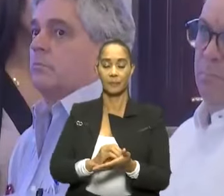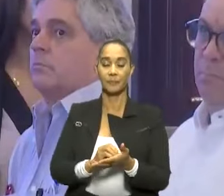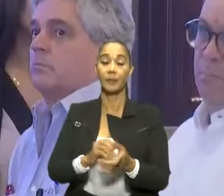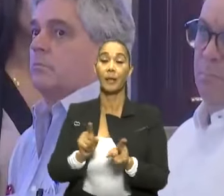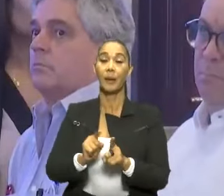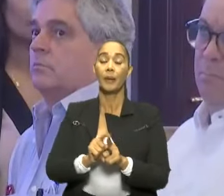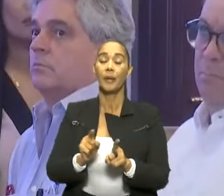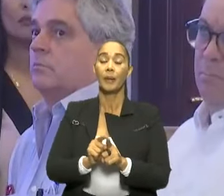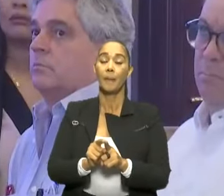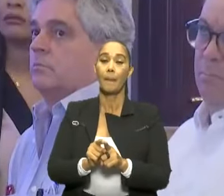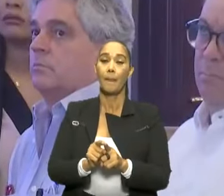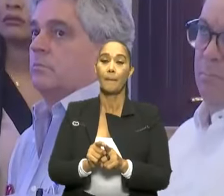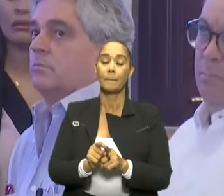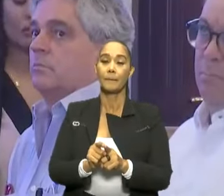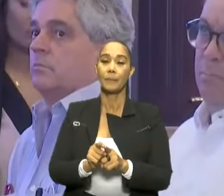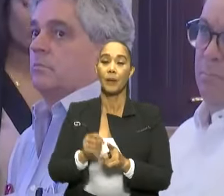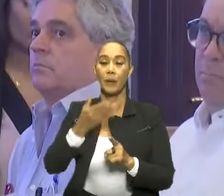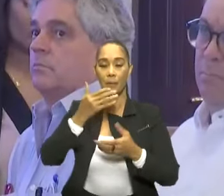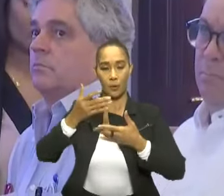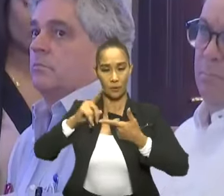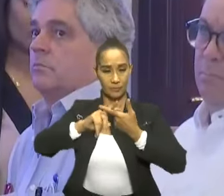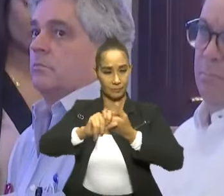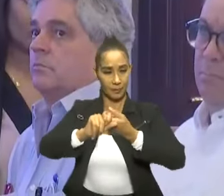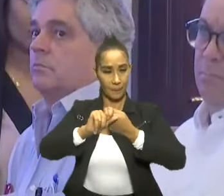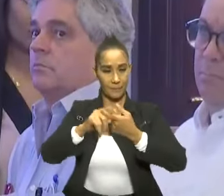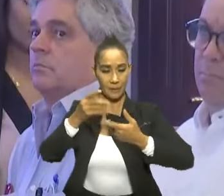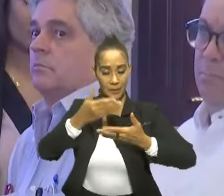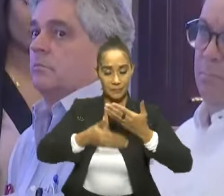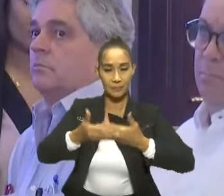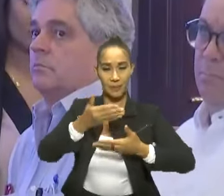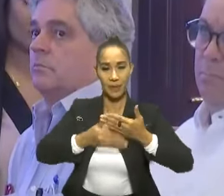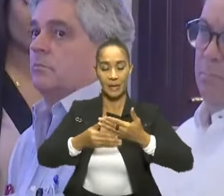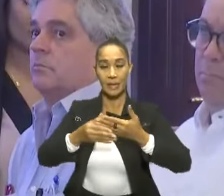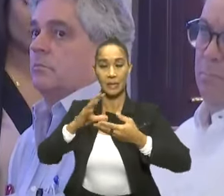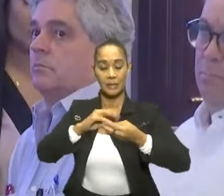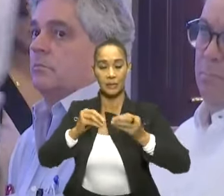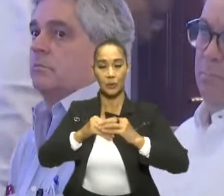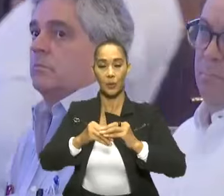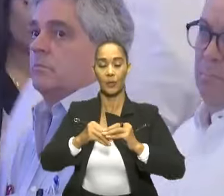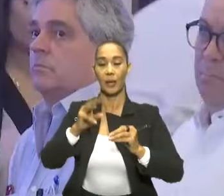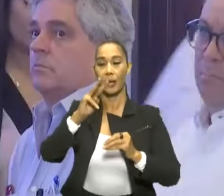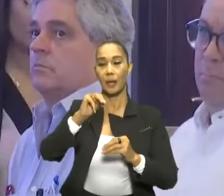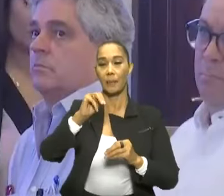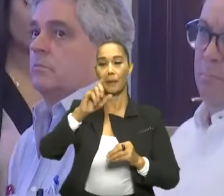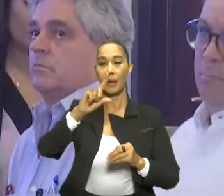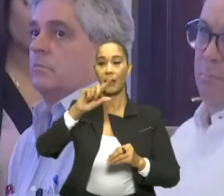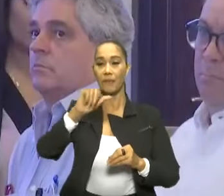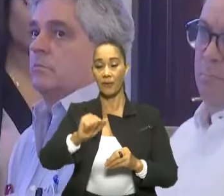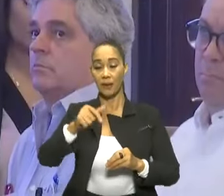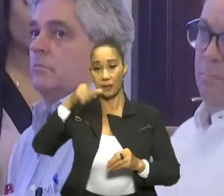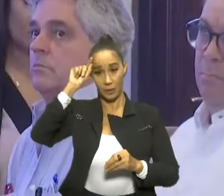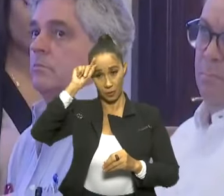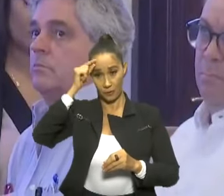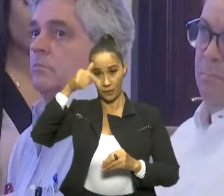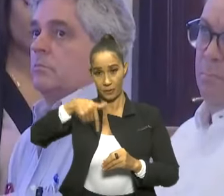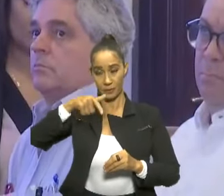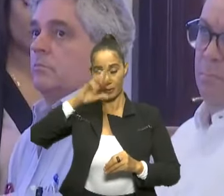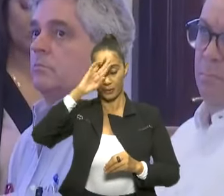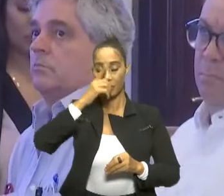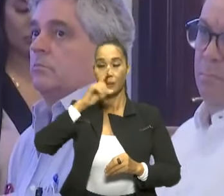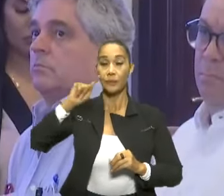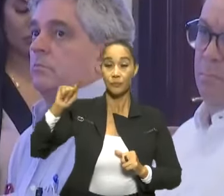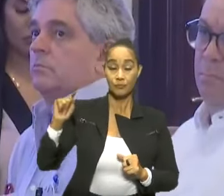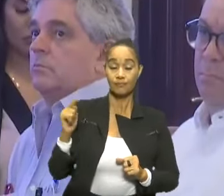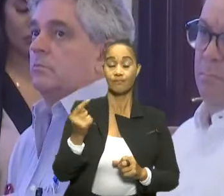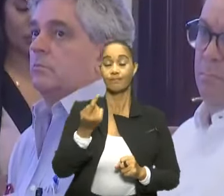estamos también en las mejores relaciones históricas MLB, Gobierno de la República Dominicana, donde tenemos que por primera